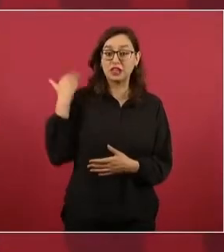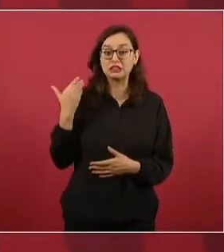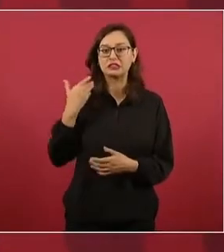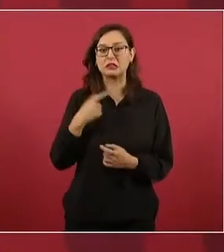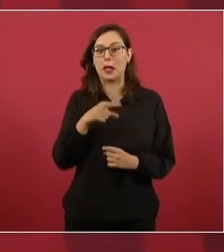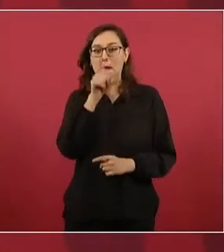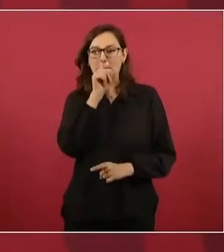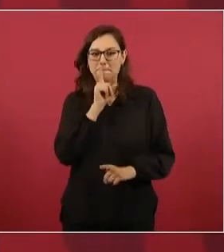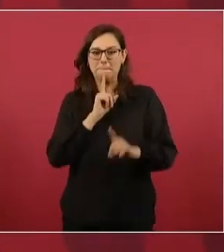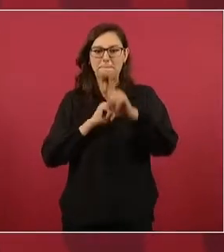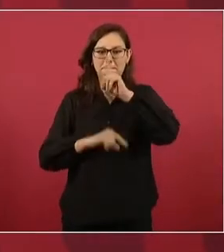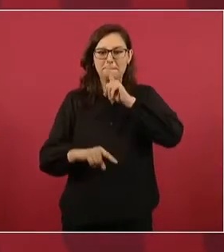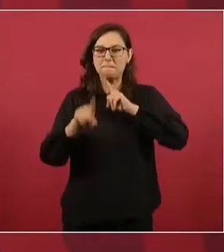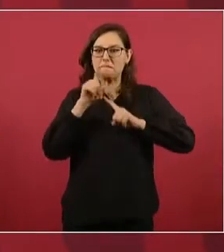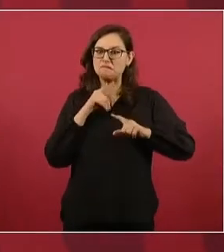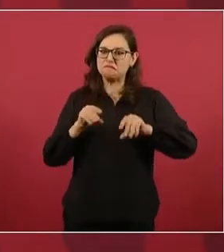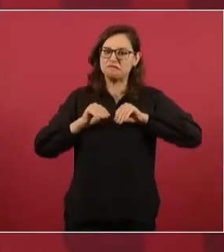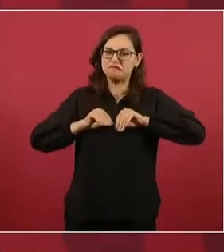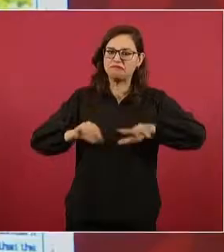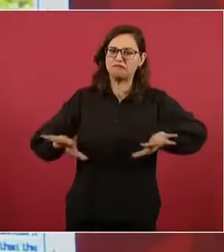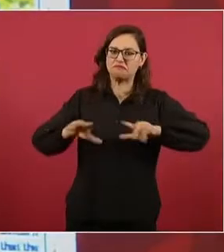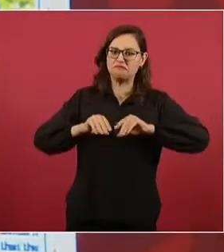manchaba tiznaba,